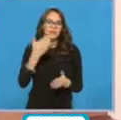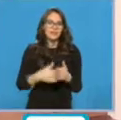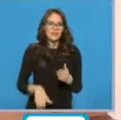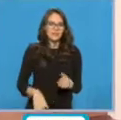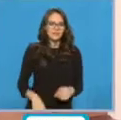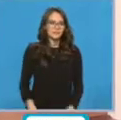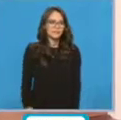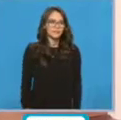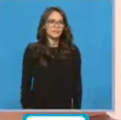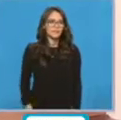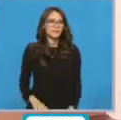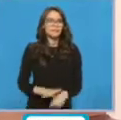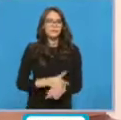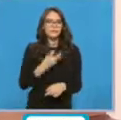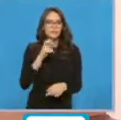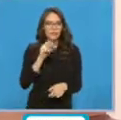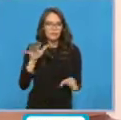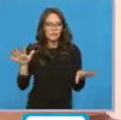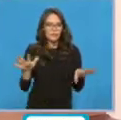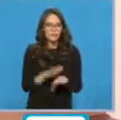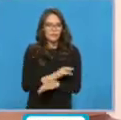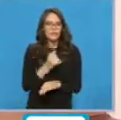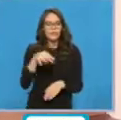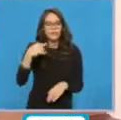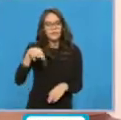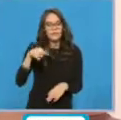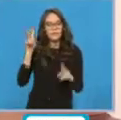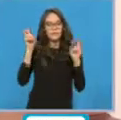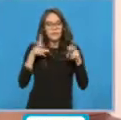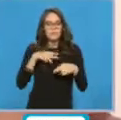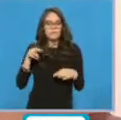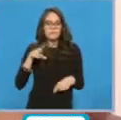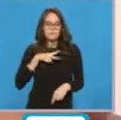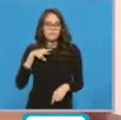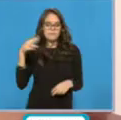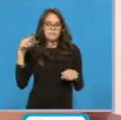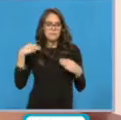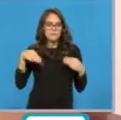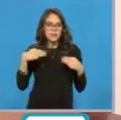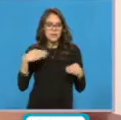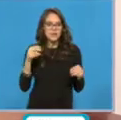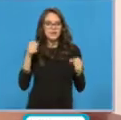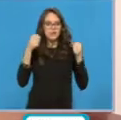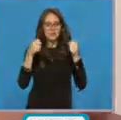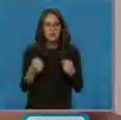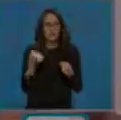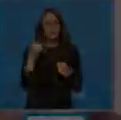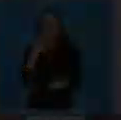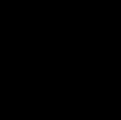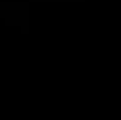cambiar y seguramente se va a llamar Mi Mercado Seguro y blindado también. Exacto. Muchísimas gracias.